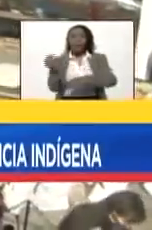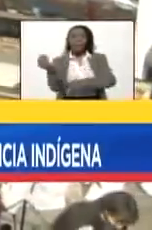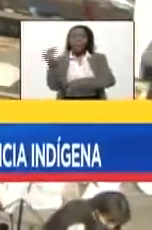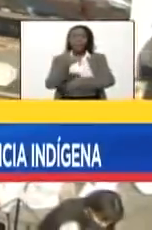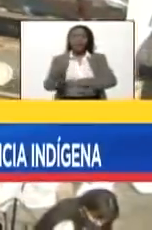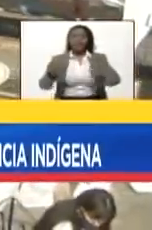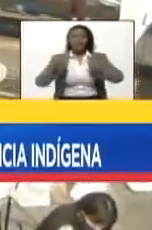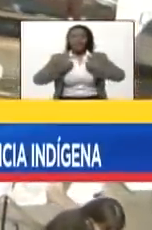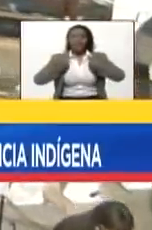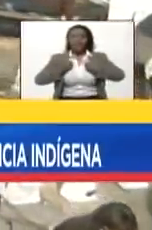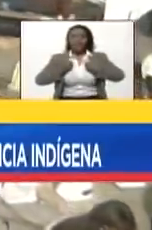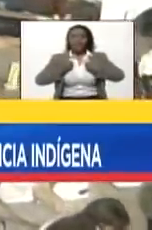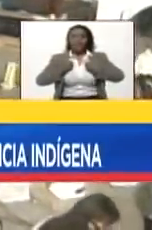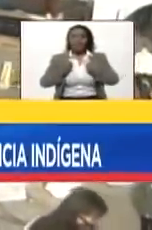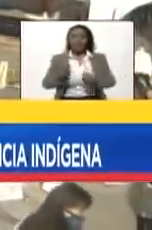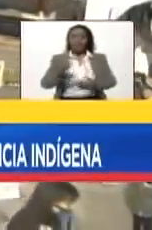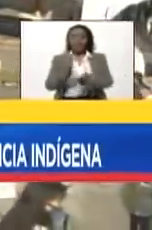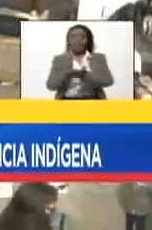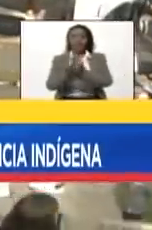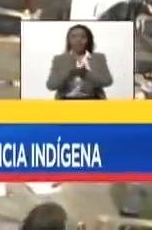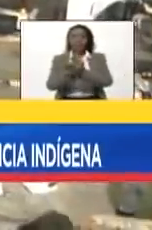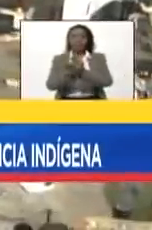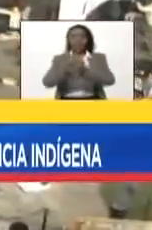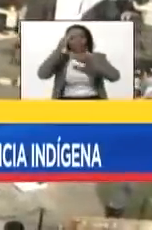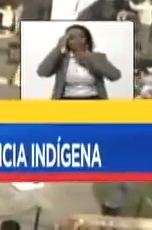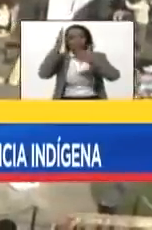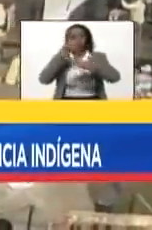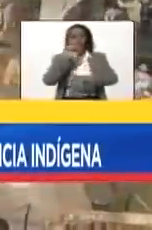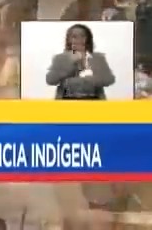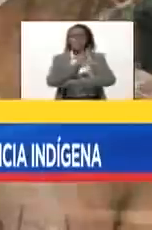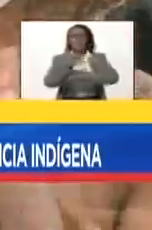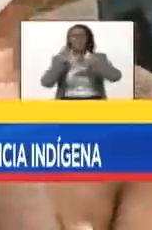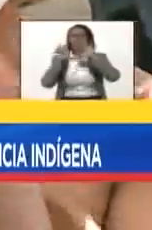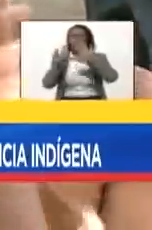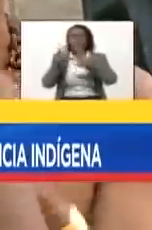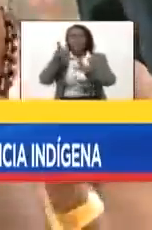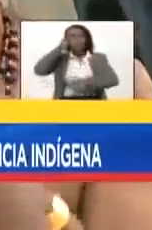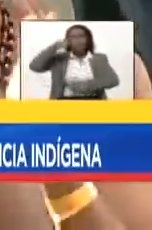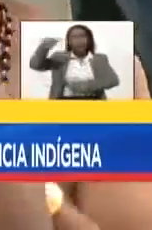vivos que nunca. Saludo a los 37 pueblos.